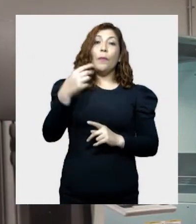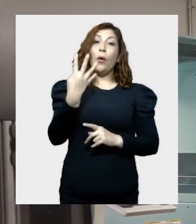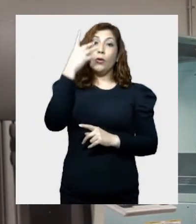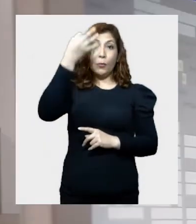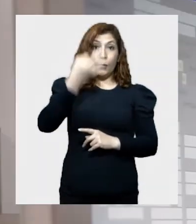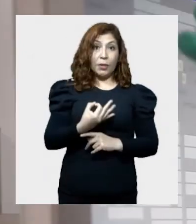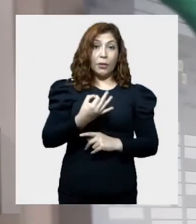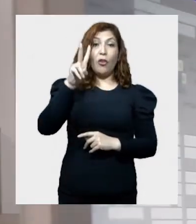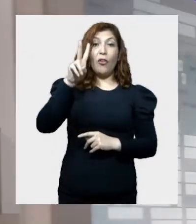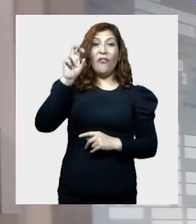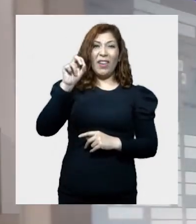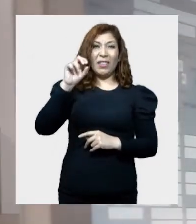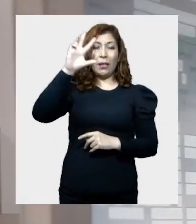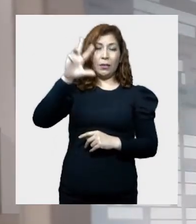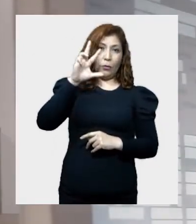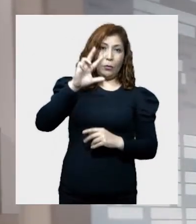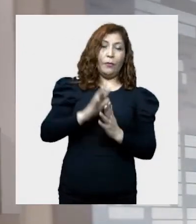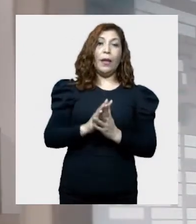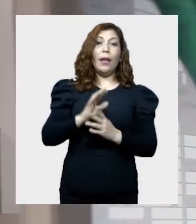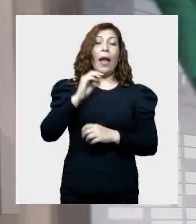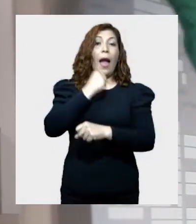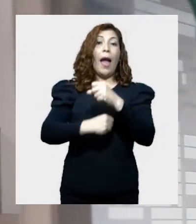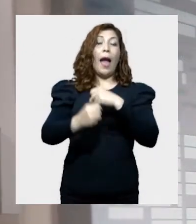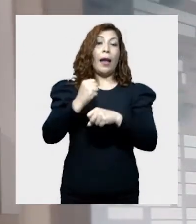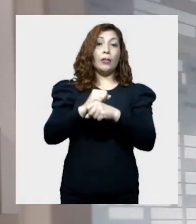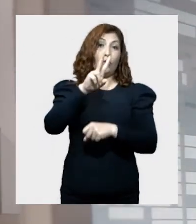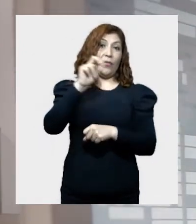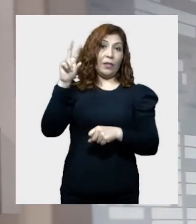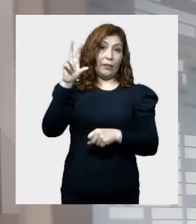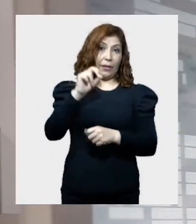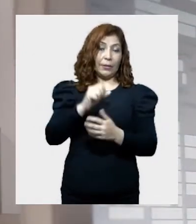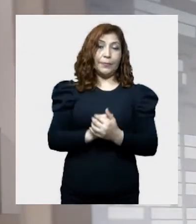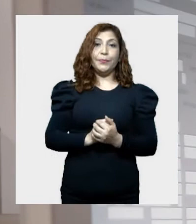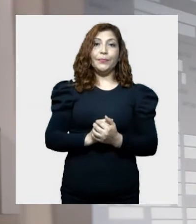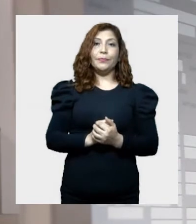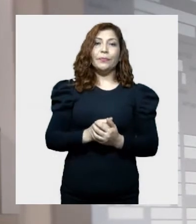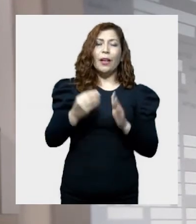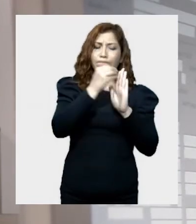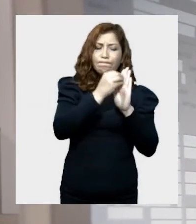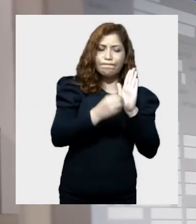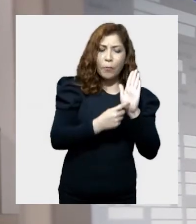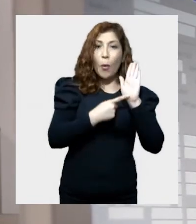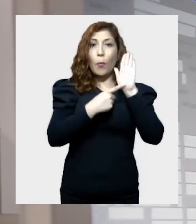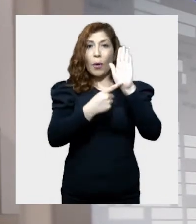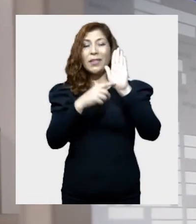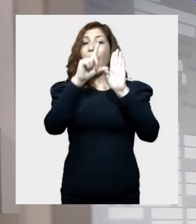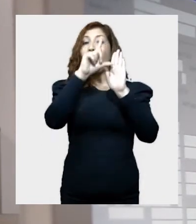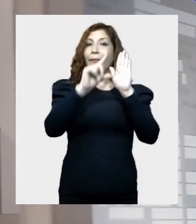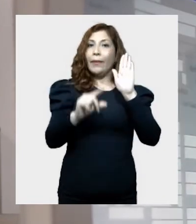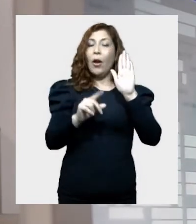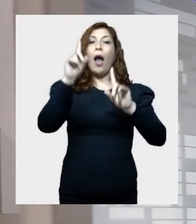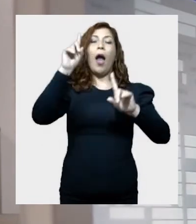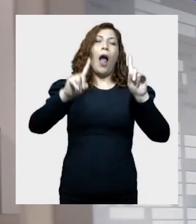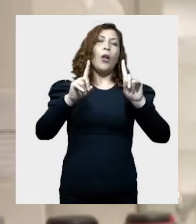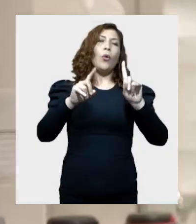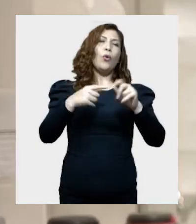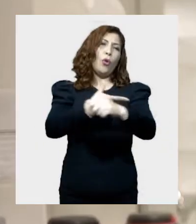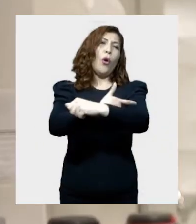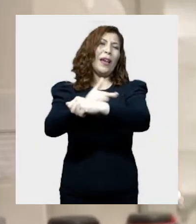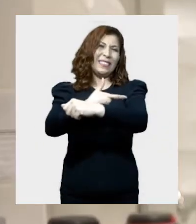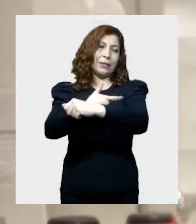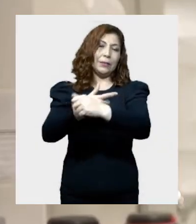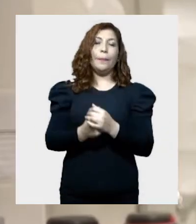12,4% entre el 2019 y el año 2020. El detalle nos muestra una disminución en algunos tipos de